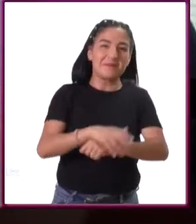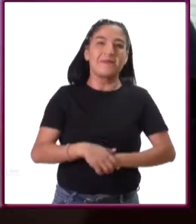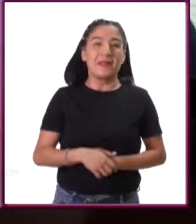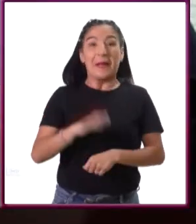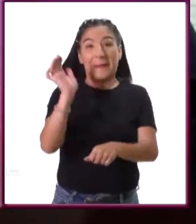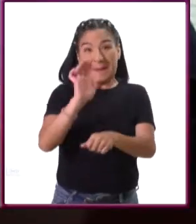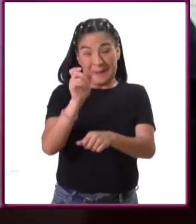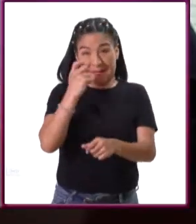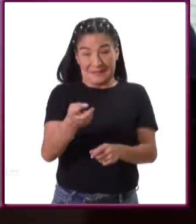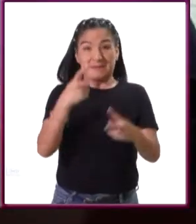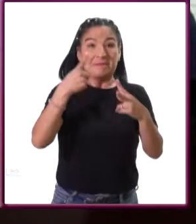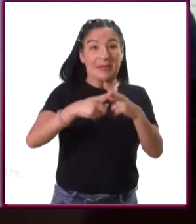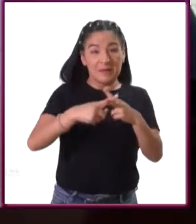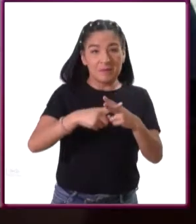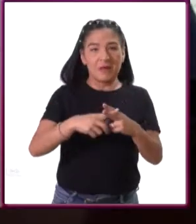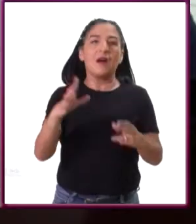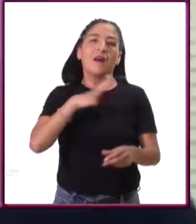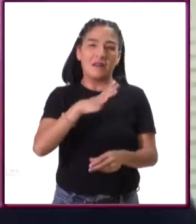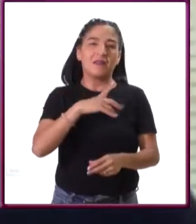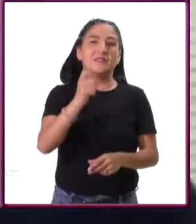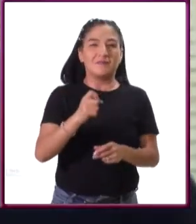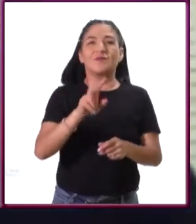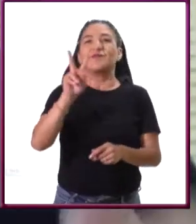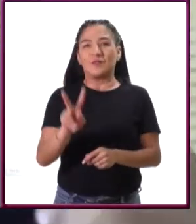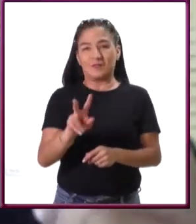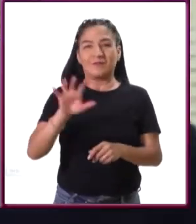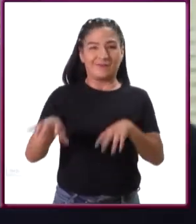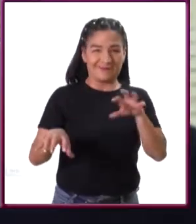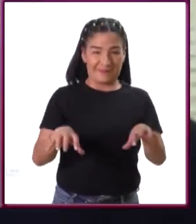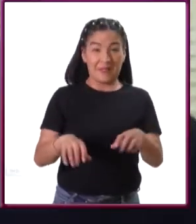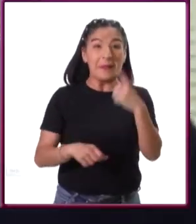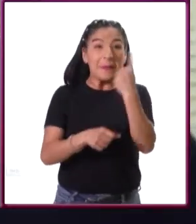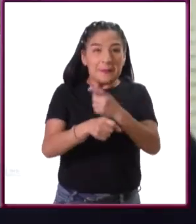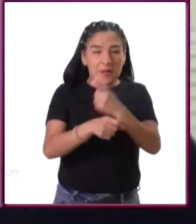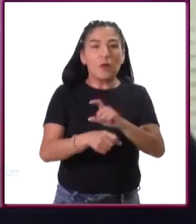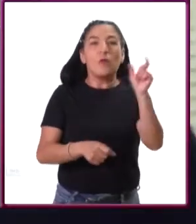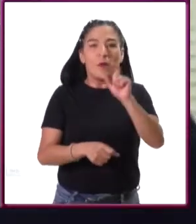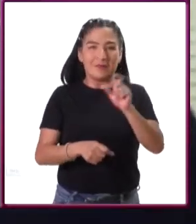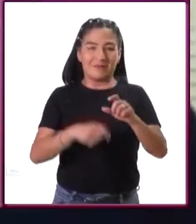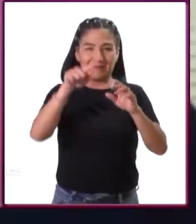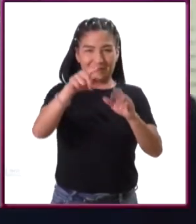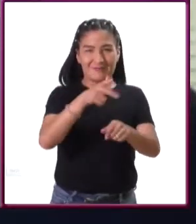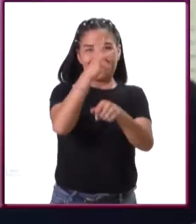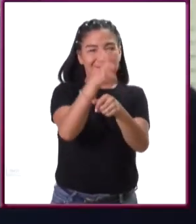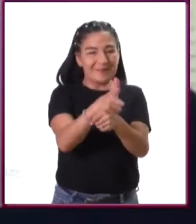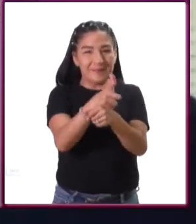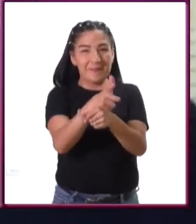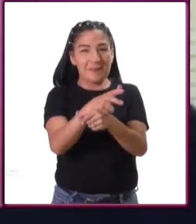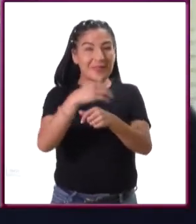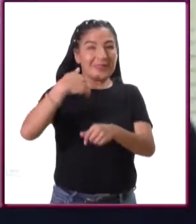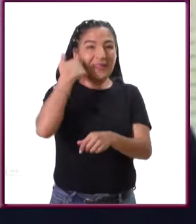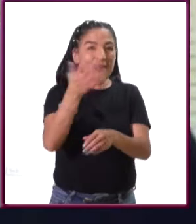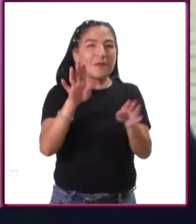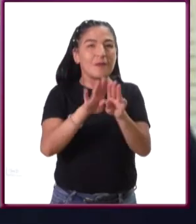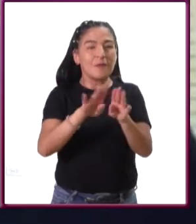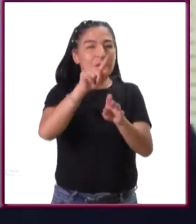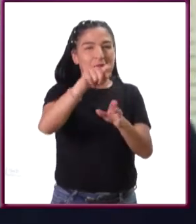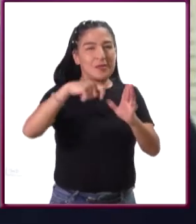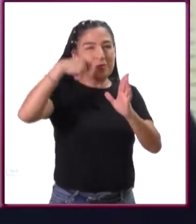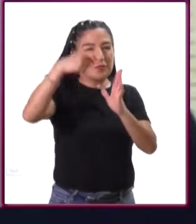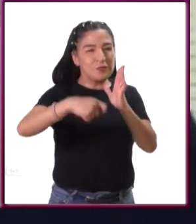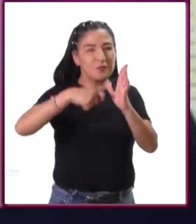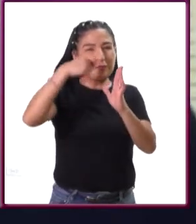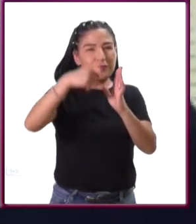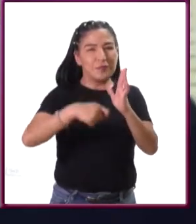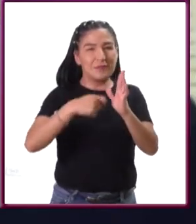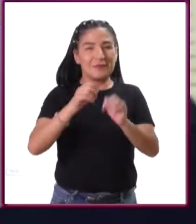ver en dos grandes vertientes. Una, a la hora de poner una cámara y querer filmar algo, las